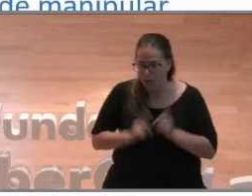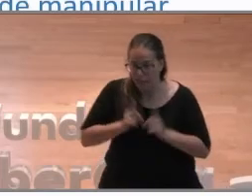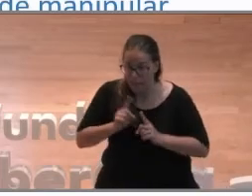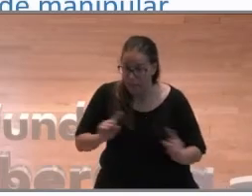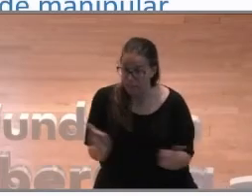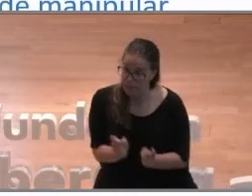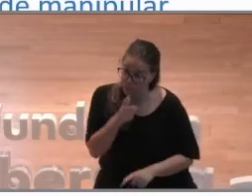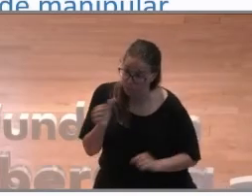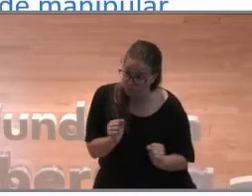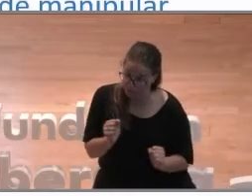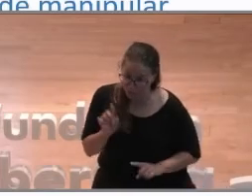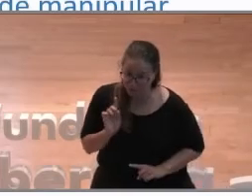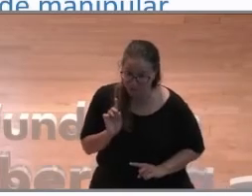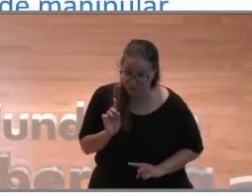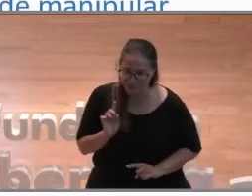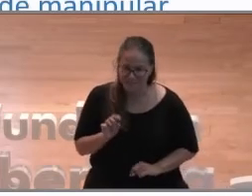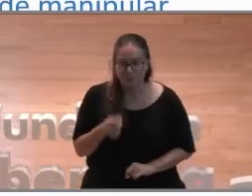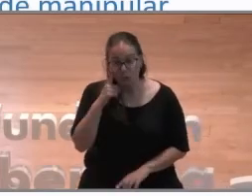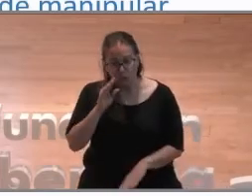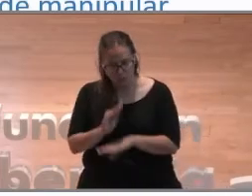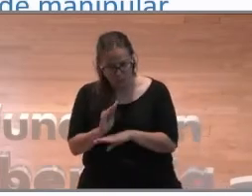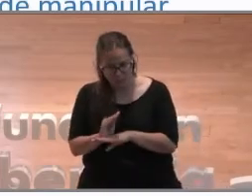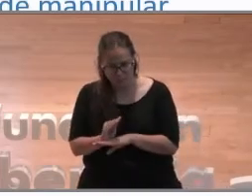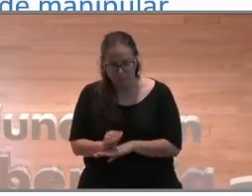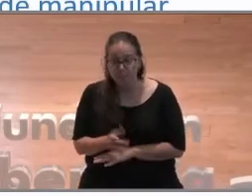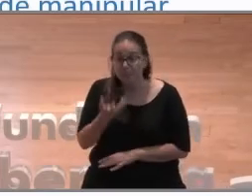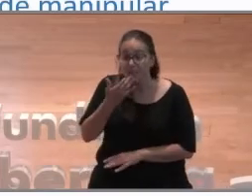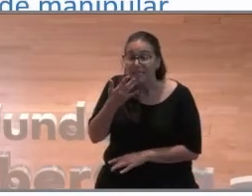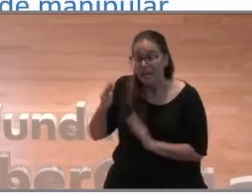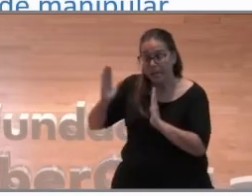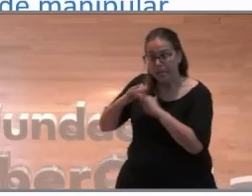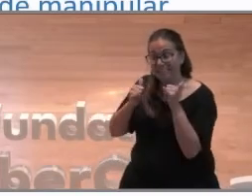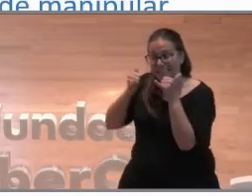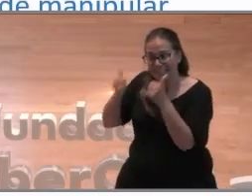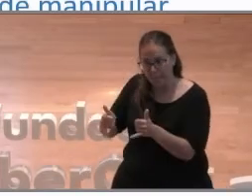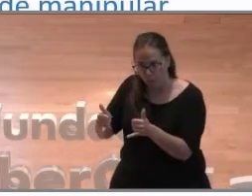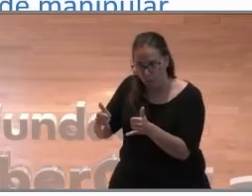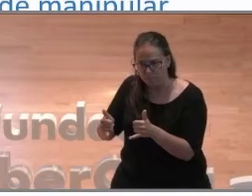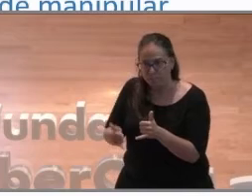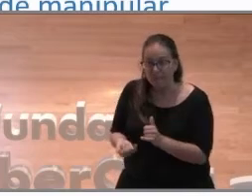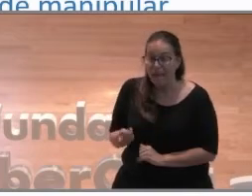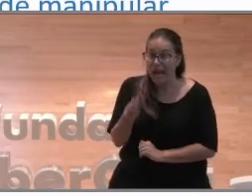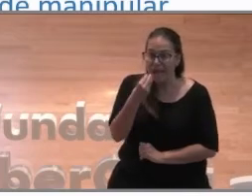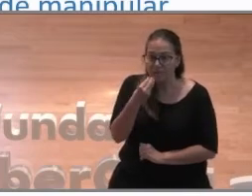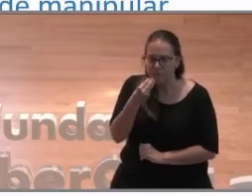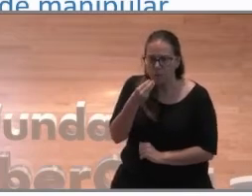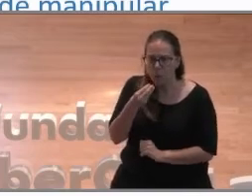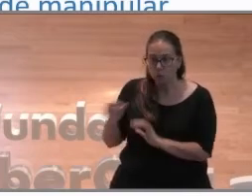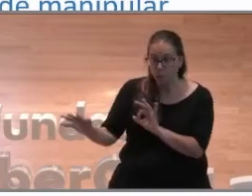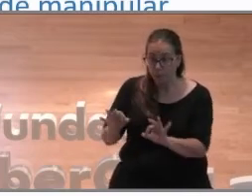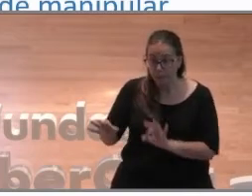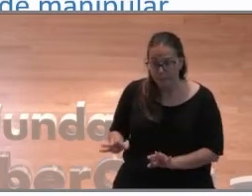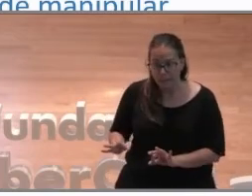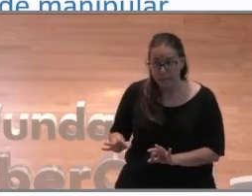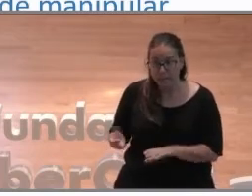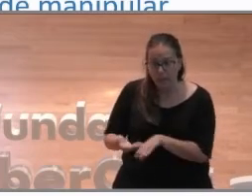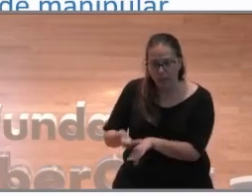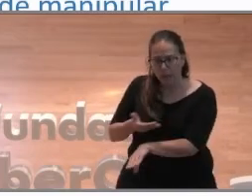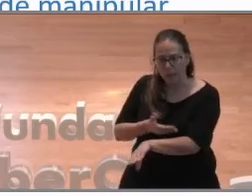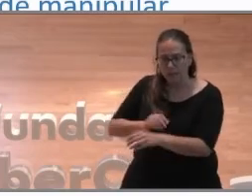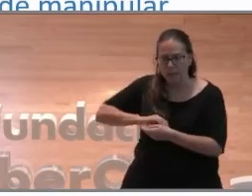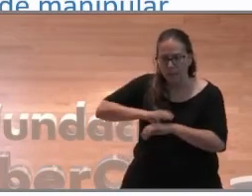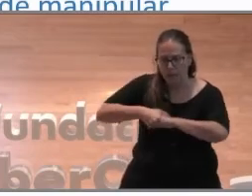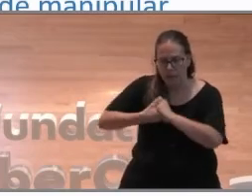luego de ir al baño y antes de manipular alimentos. Sobre todo lo de lavarse las manos parece una tontería, pero bueno, el principal mecanismo de